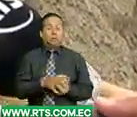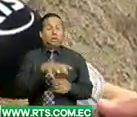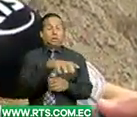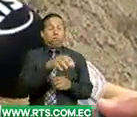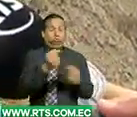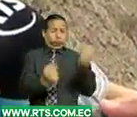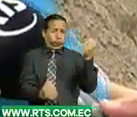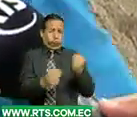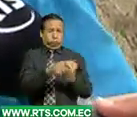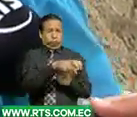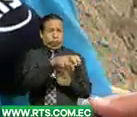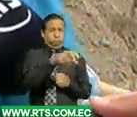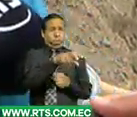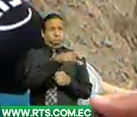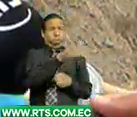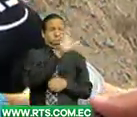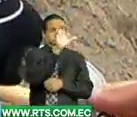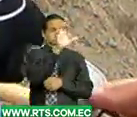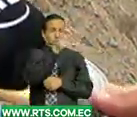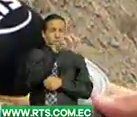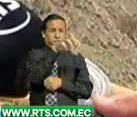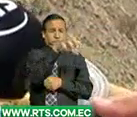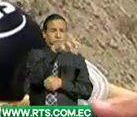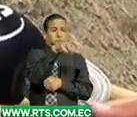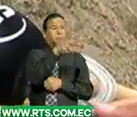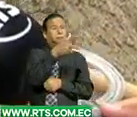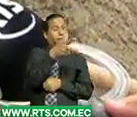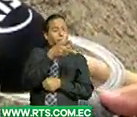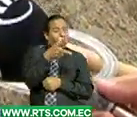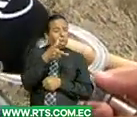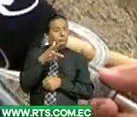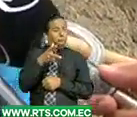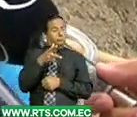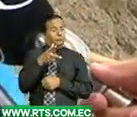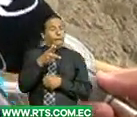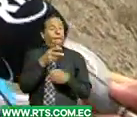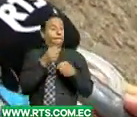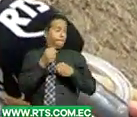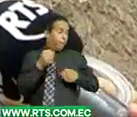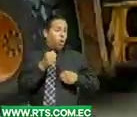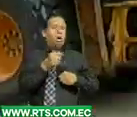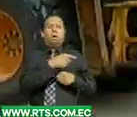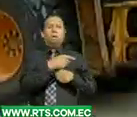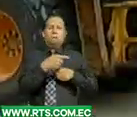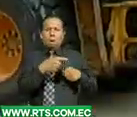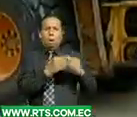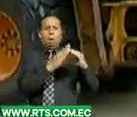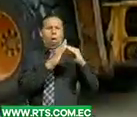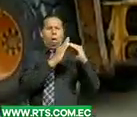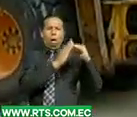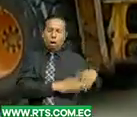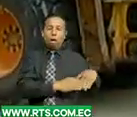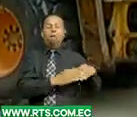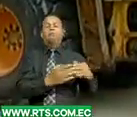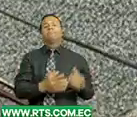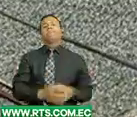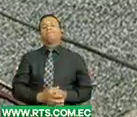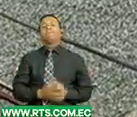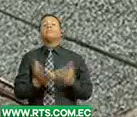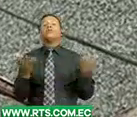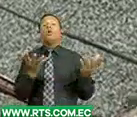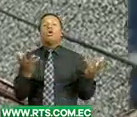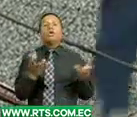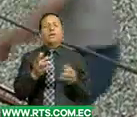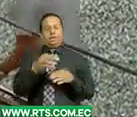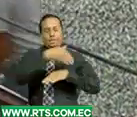es que con la parte de la pala de atrás es que ocasiona y bota, pega con el pilar. Ocurrió en el barrio de las calles Rumichaca y